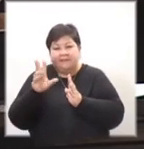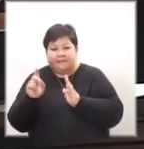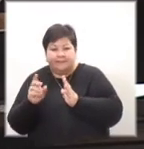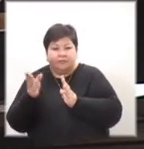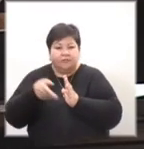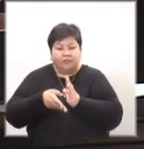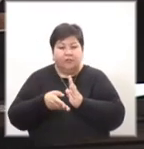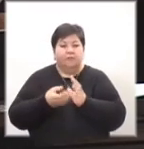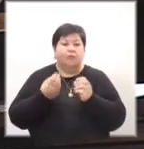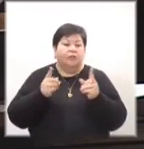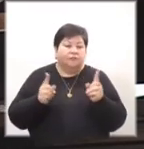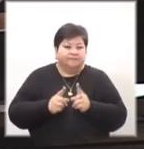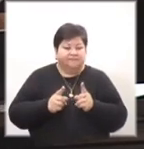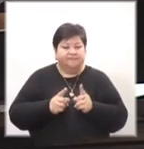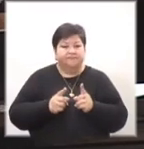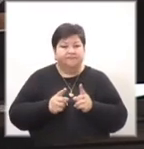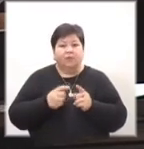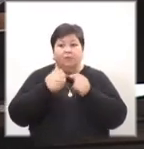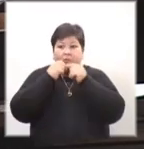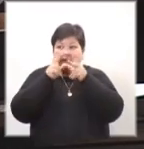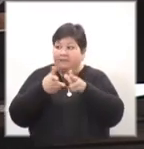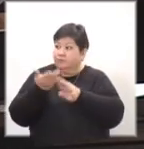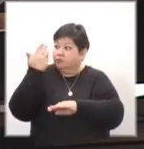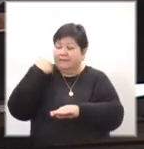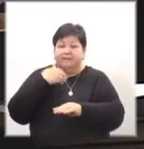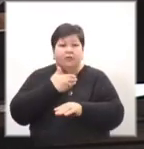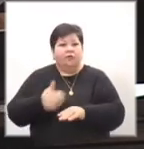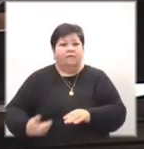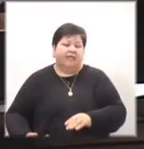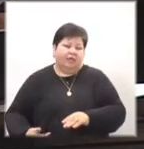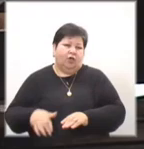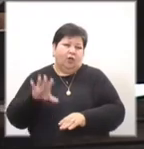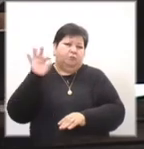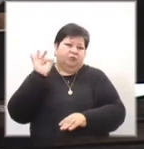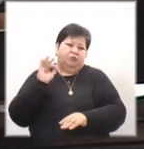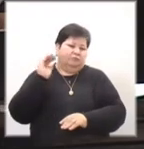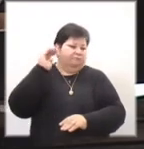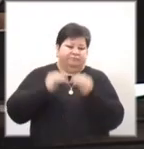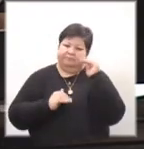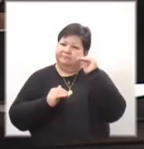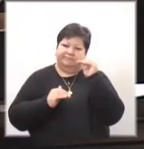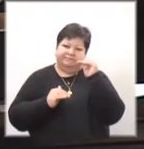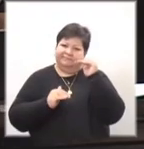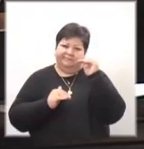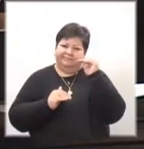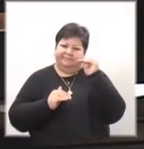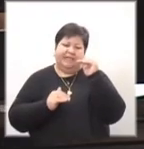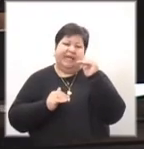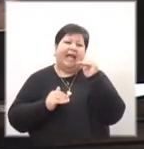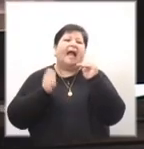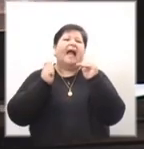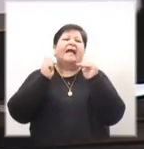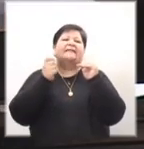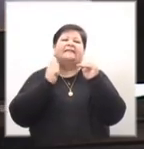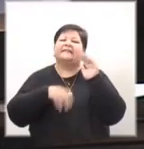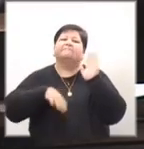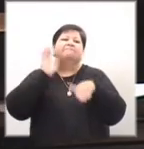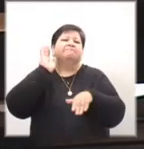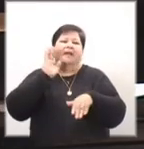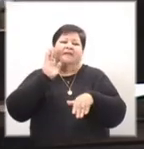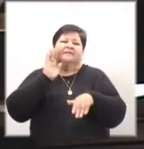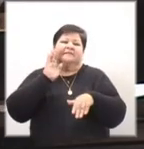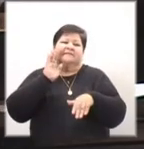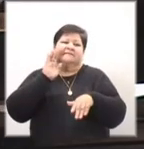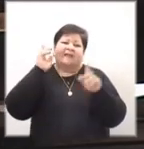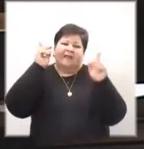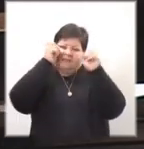En síntesis, como mencionamos previamente, el gobierno opta por la opción más inequitativa, cargar los costos de la reforma hacia los